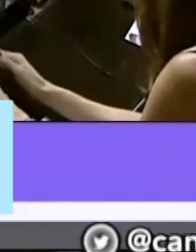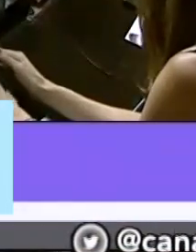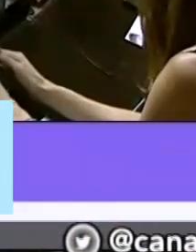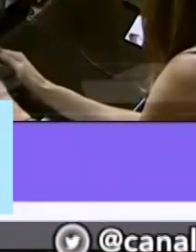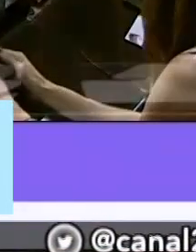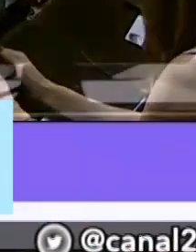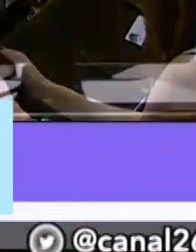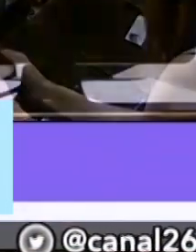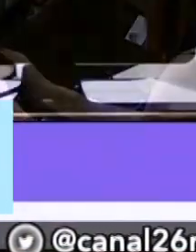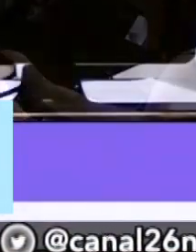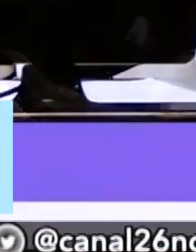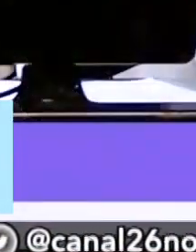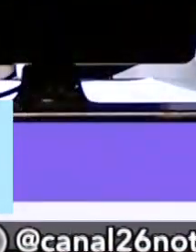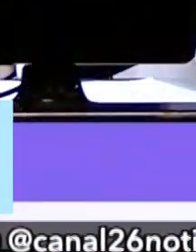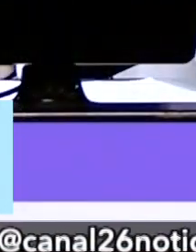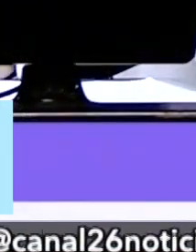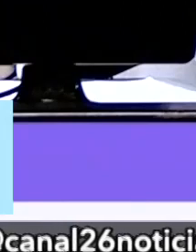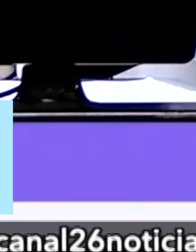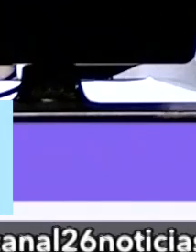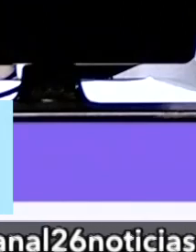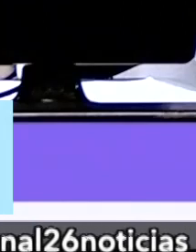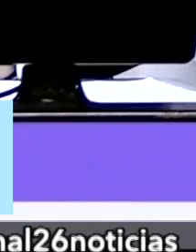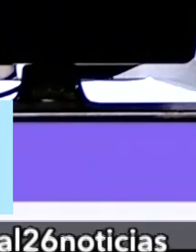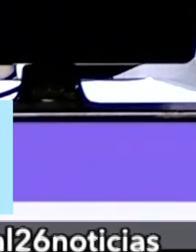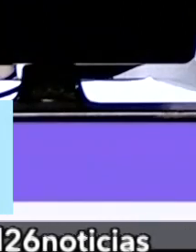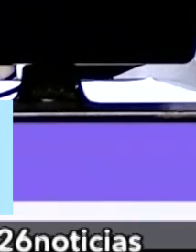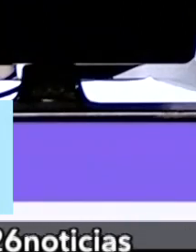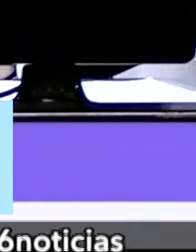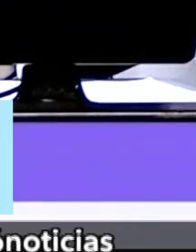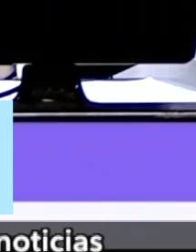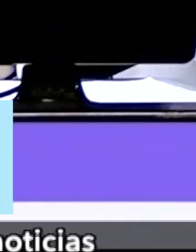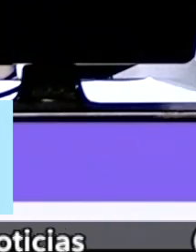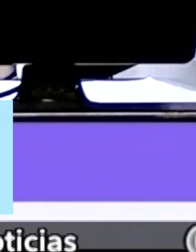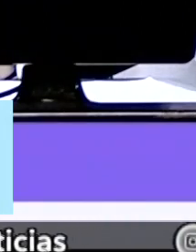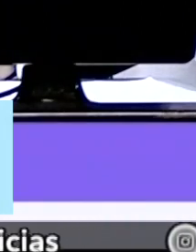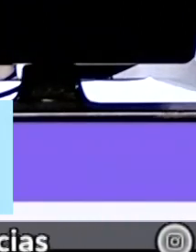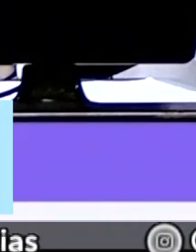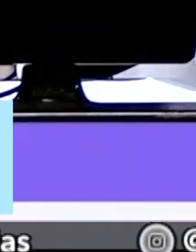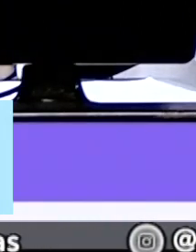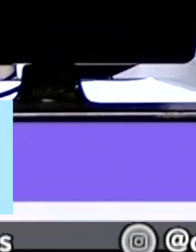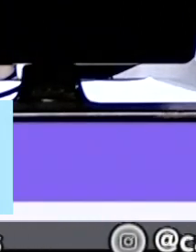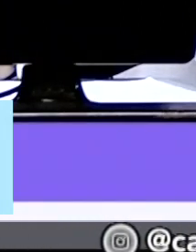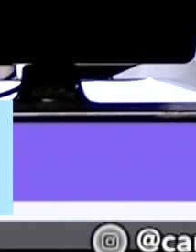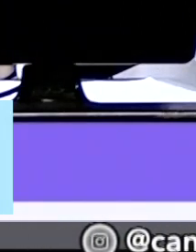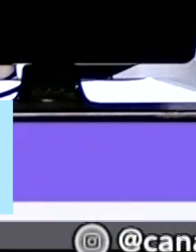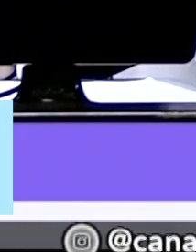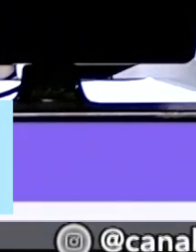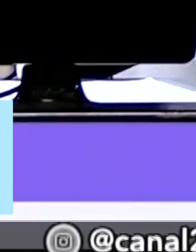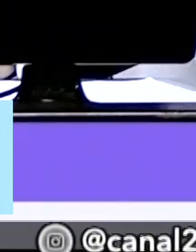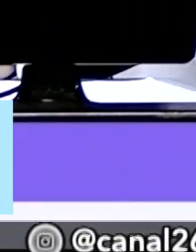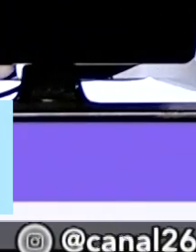Es un orgullo y un gran reconocimiento a todo el personal de salud y a todo el personal de la Ciudad de Buenos Aires.